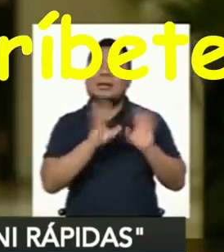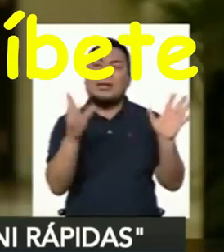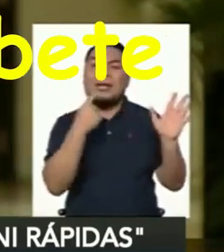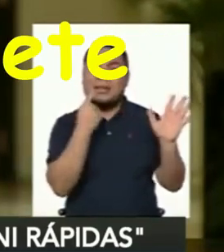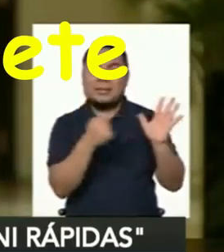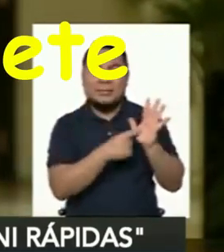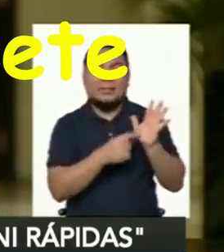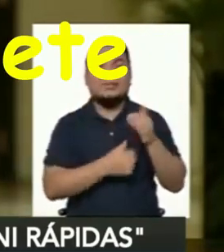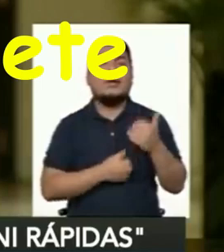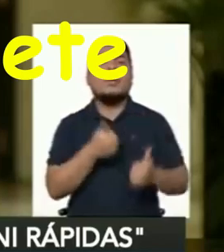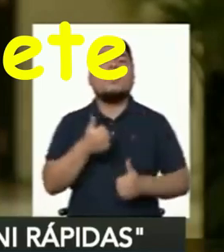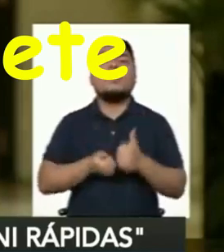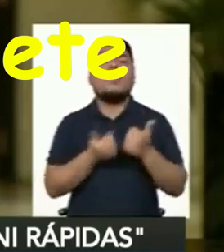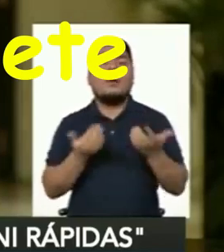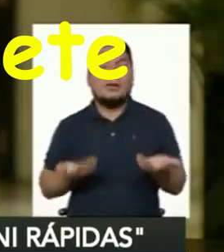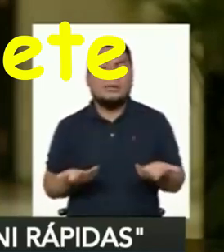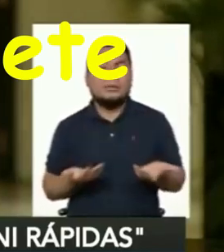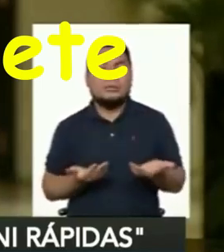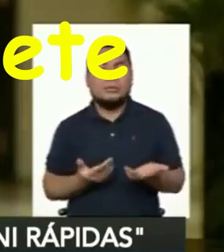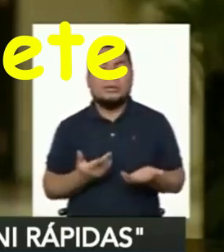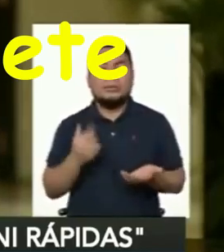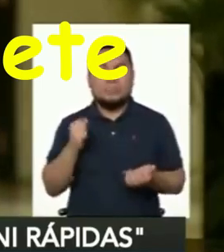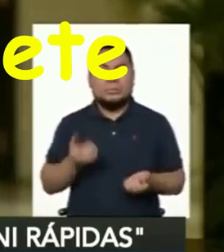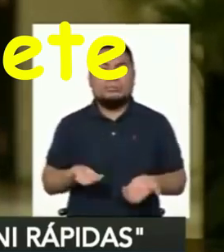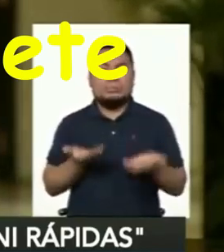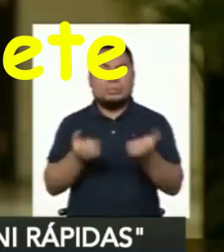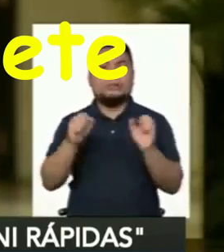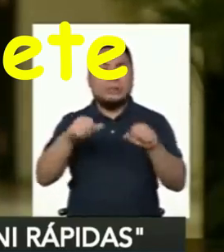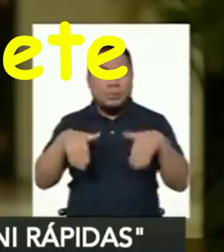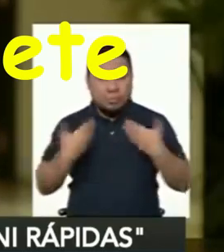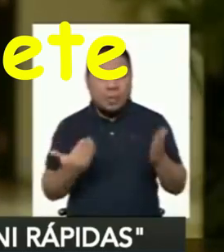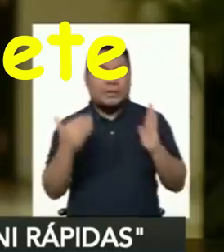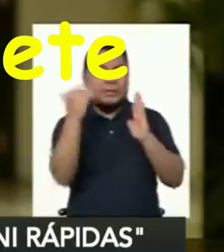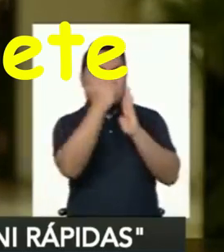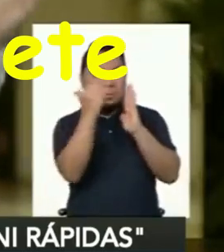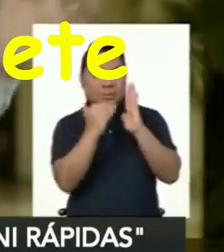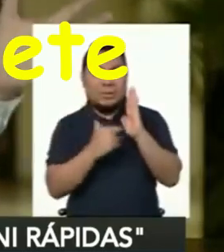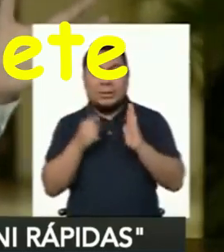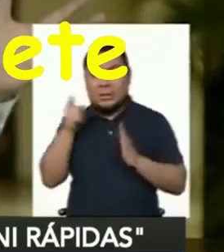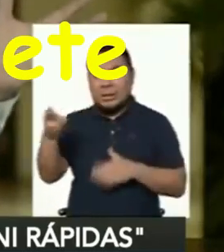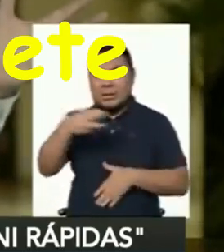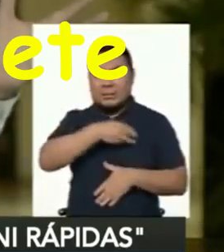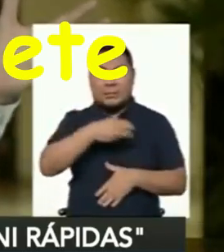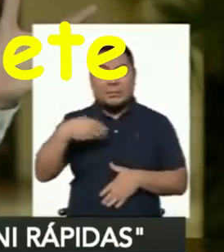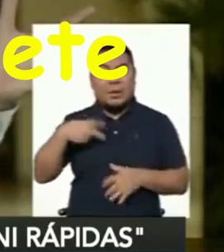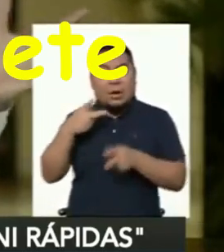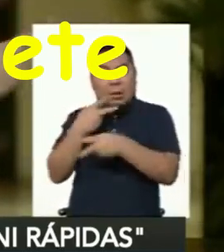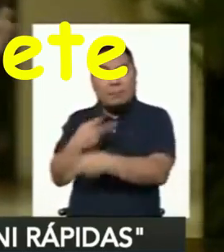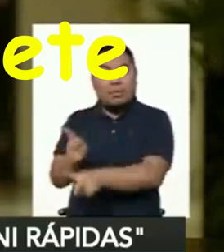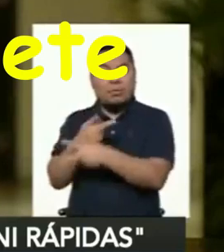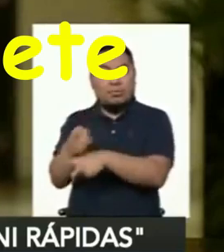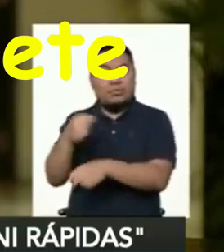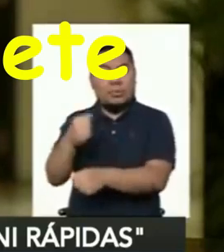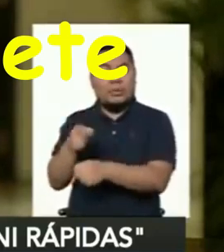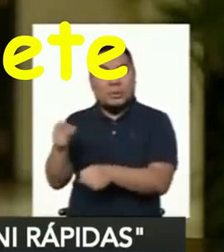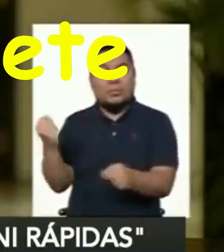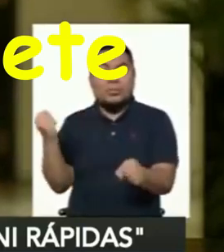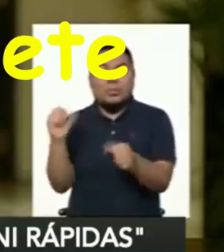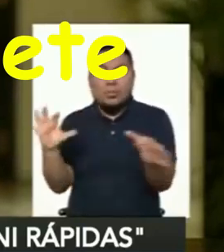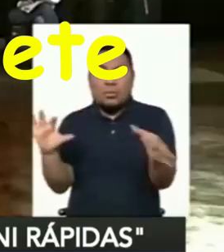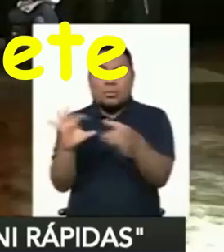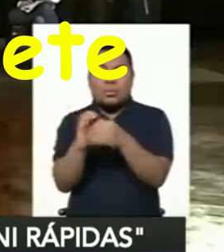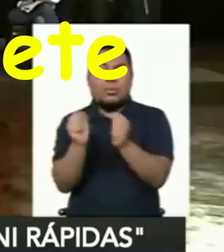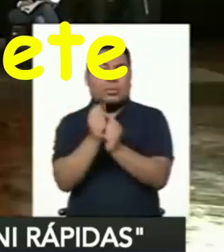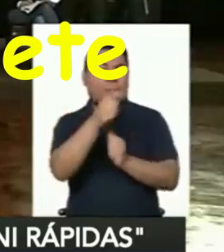claramente cuáles son las disposiciones para que, a través del Ministerio de la Producción, en coordinación estrecha